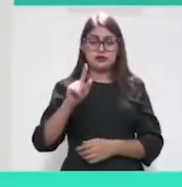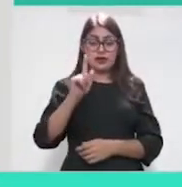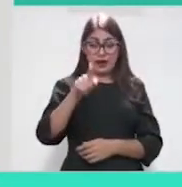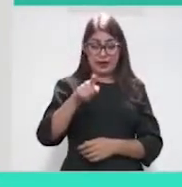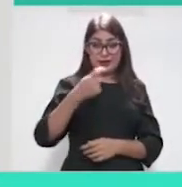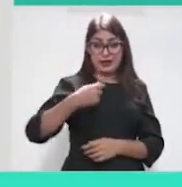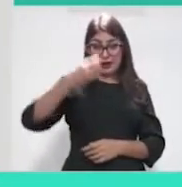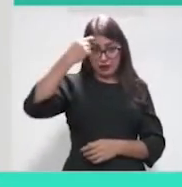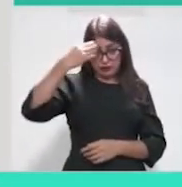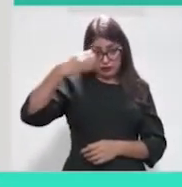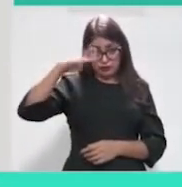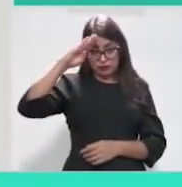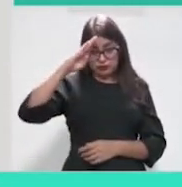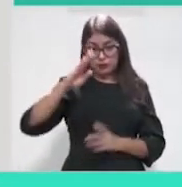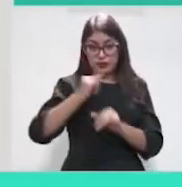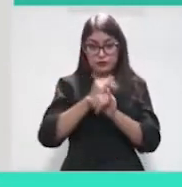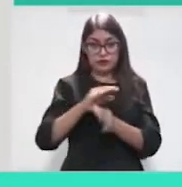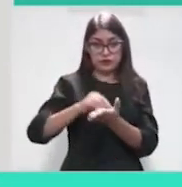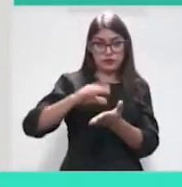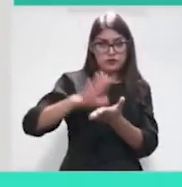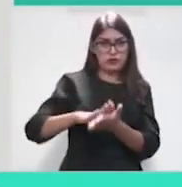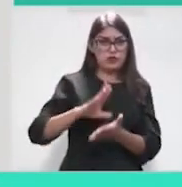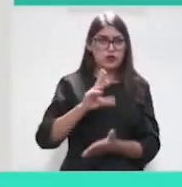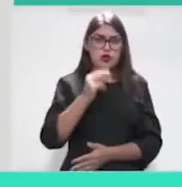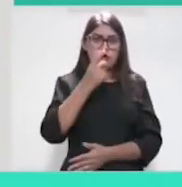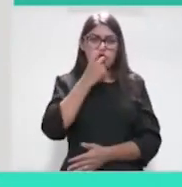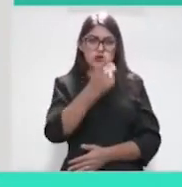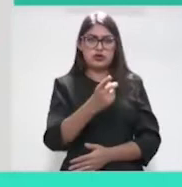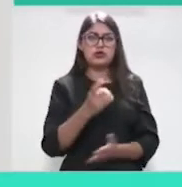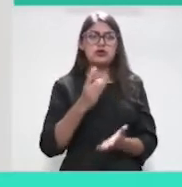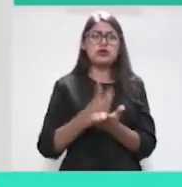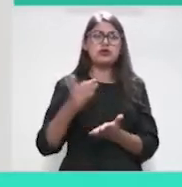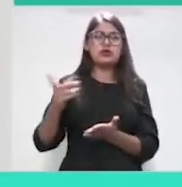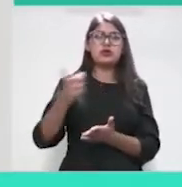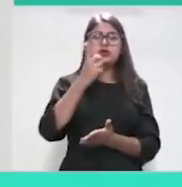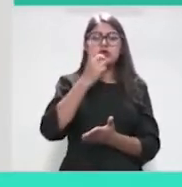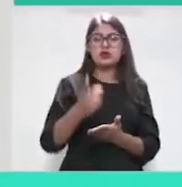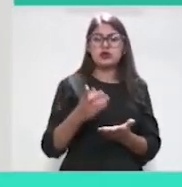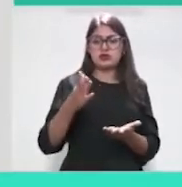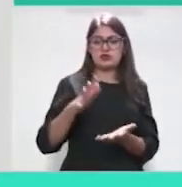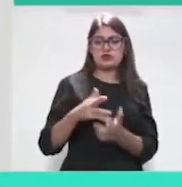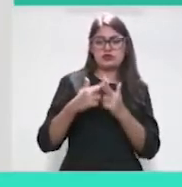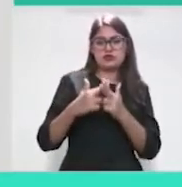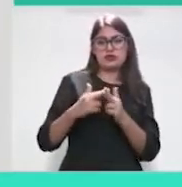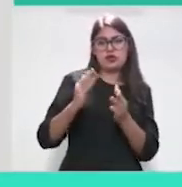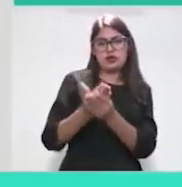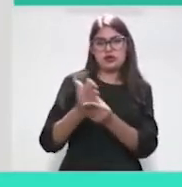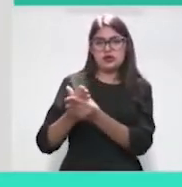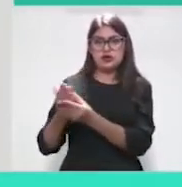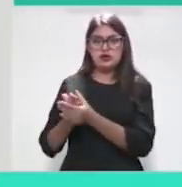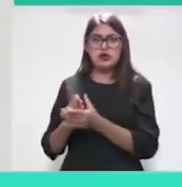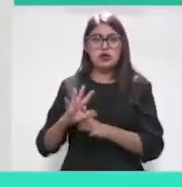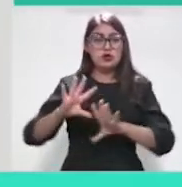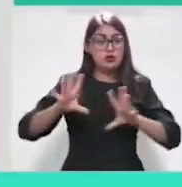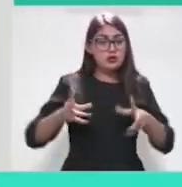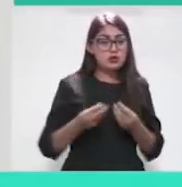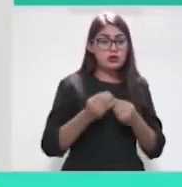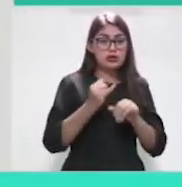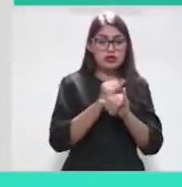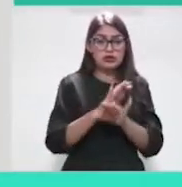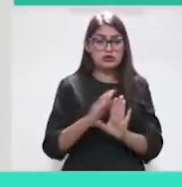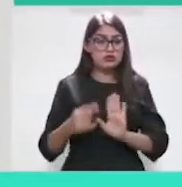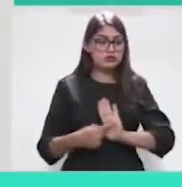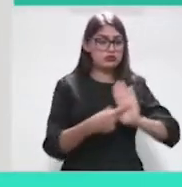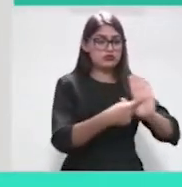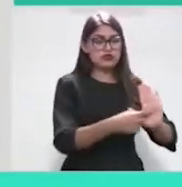lo que no obraba en sus archivos esta información y señaló que por el tamaño de esos archivos no lograba integrar toda la información,